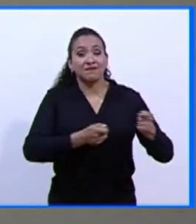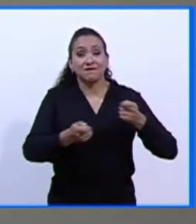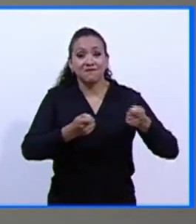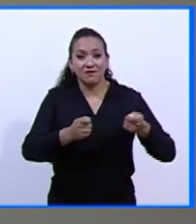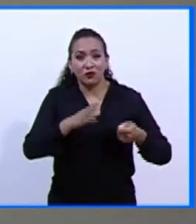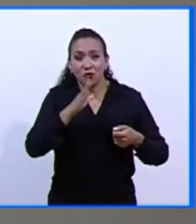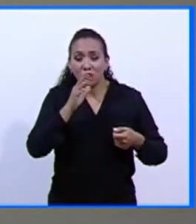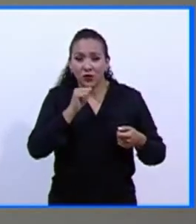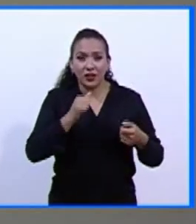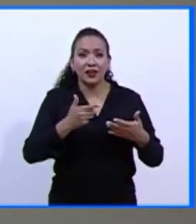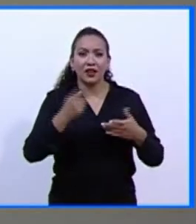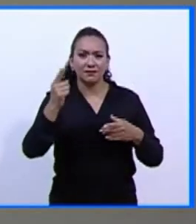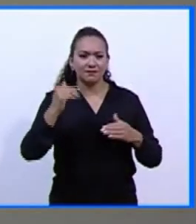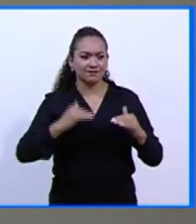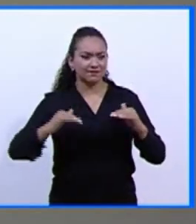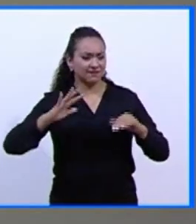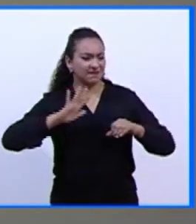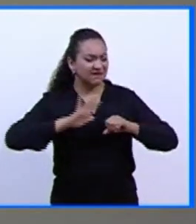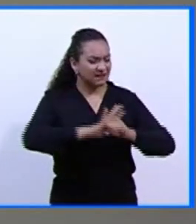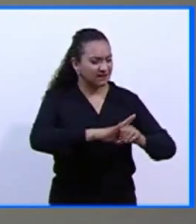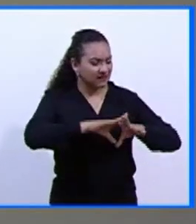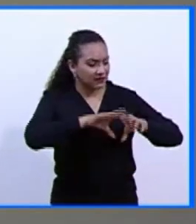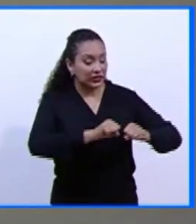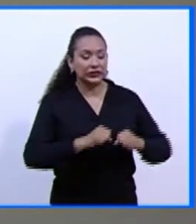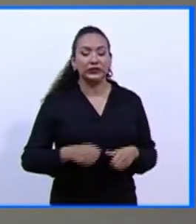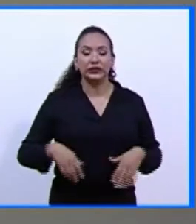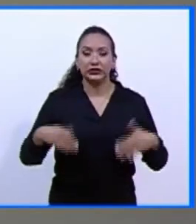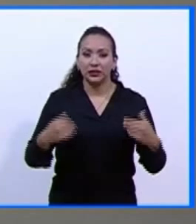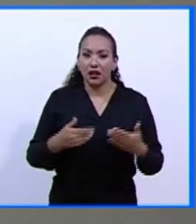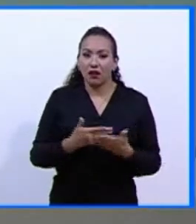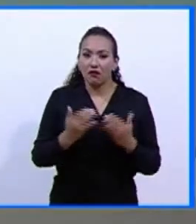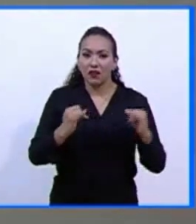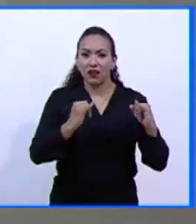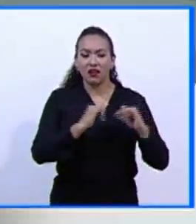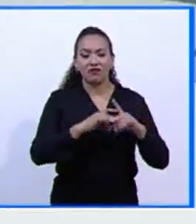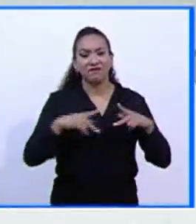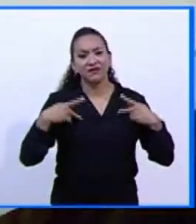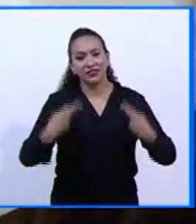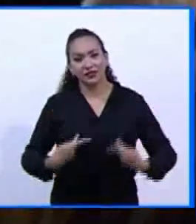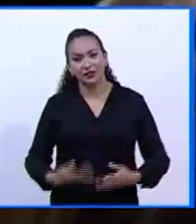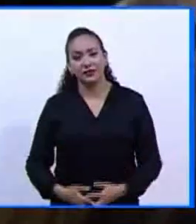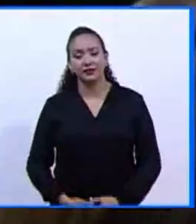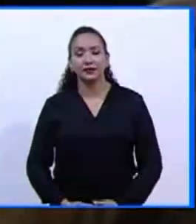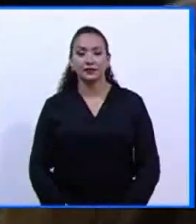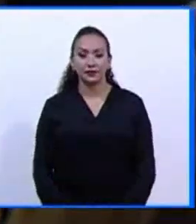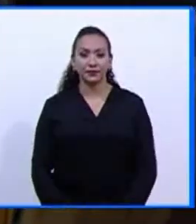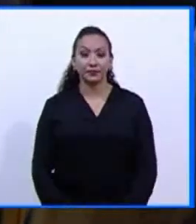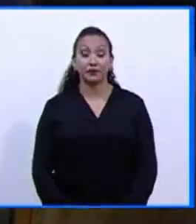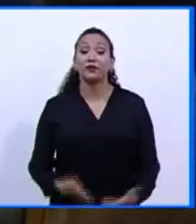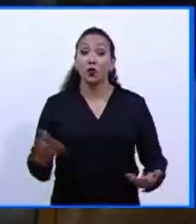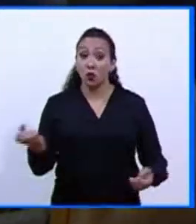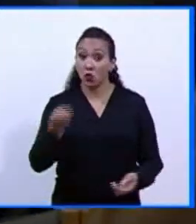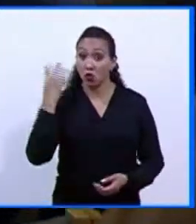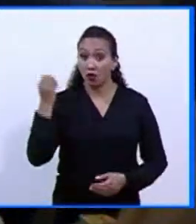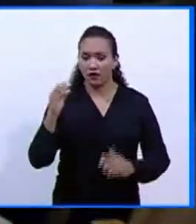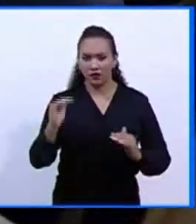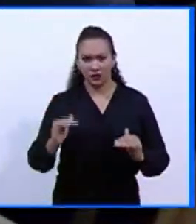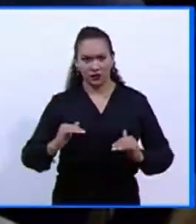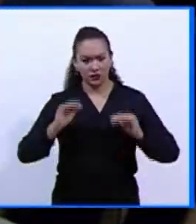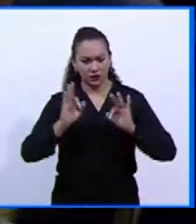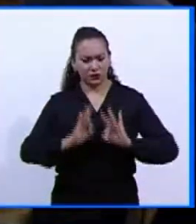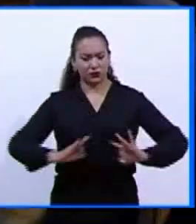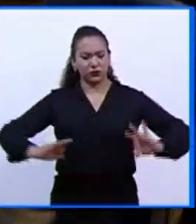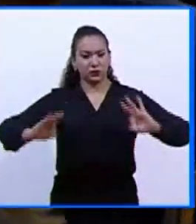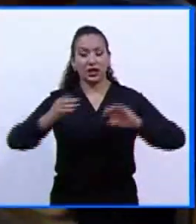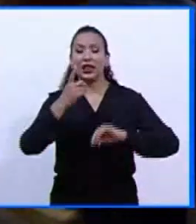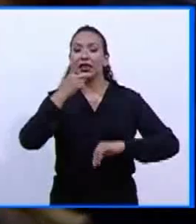fundamentales, quedó gravemente vulnerado. Al impartir una conferencia magistral, lamentó que